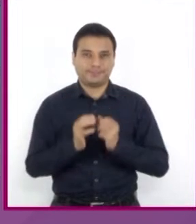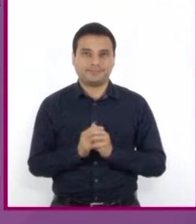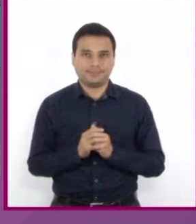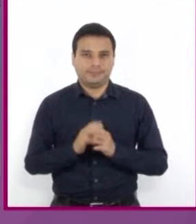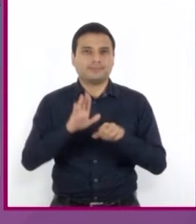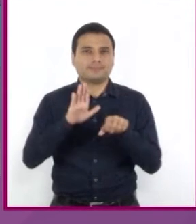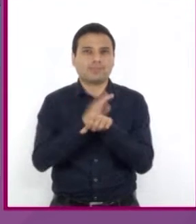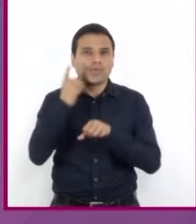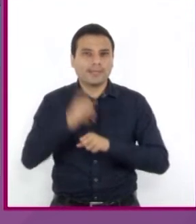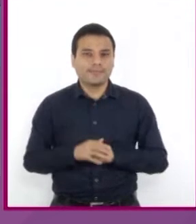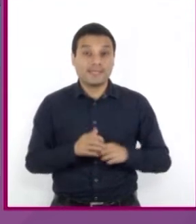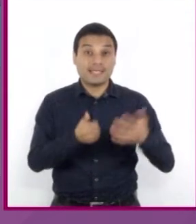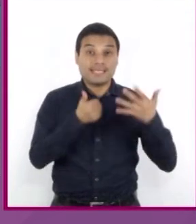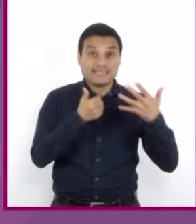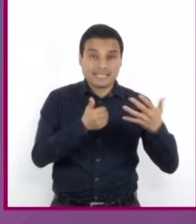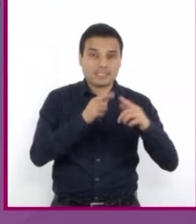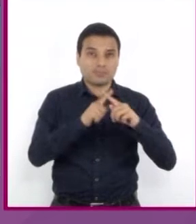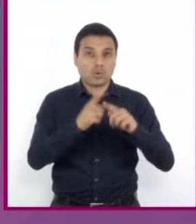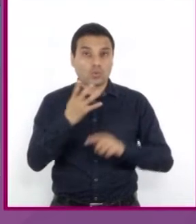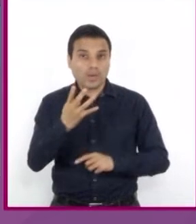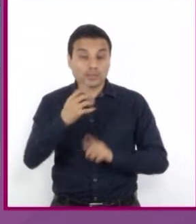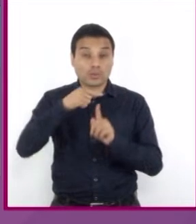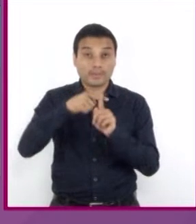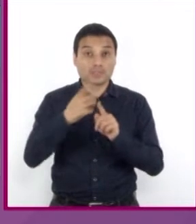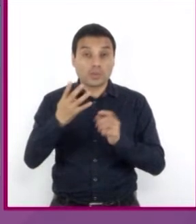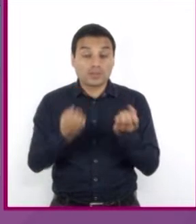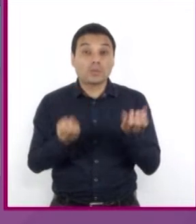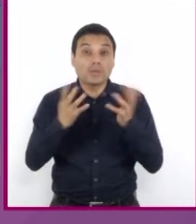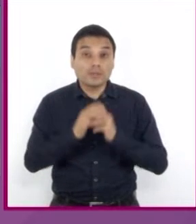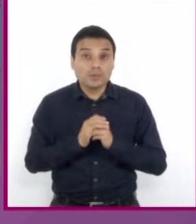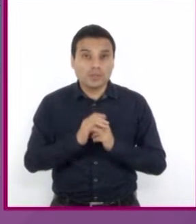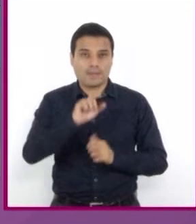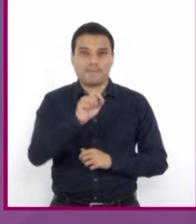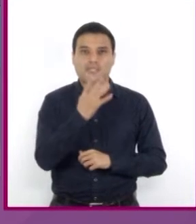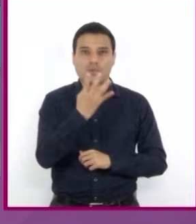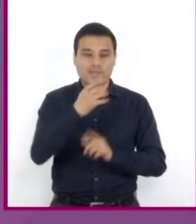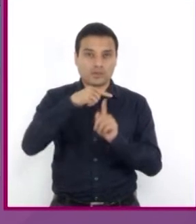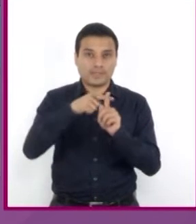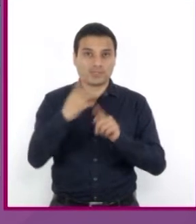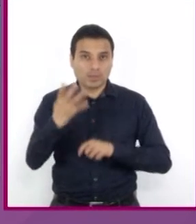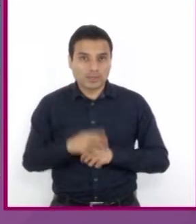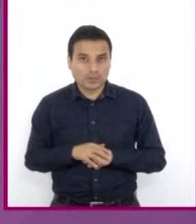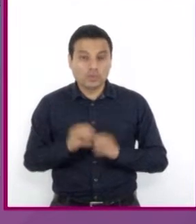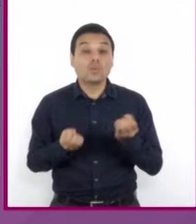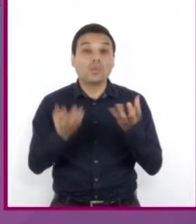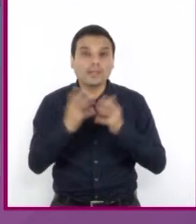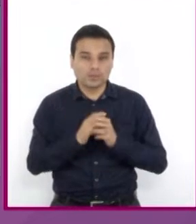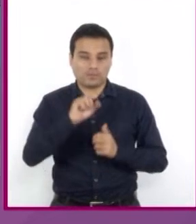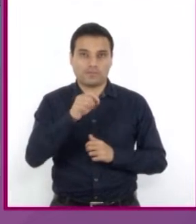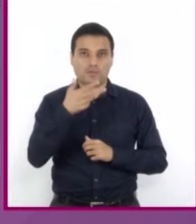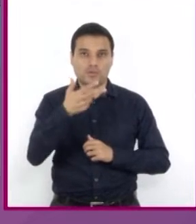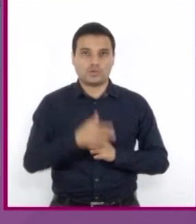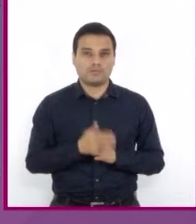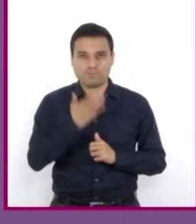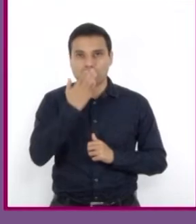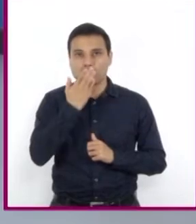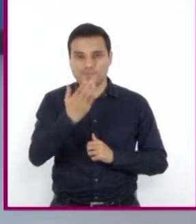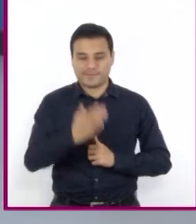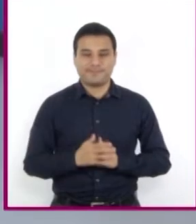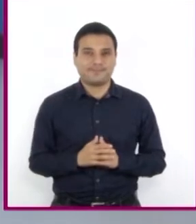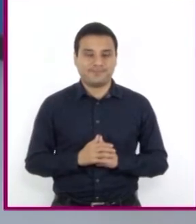que 6 por 4 más 4 es igual a 24 más 4 igual a 28. Vamos muy bien.